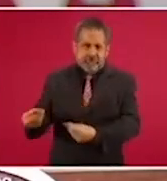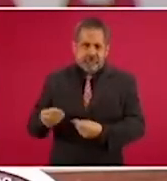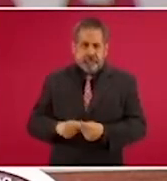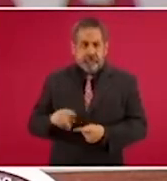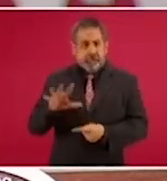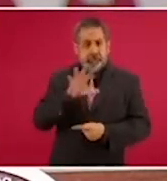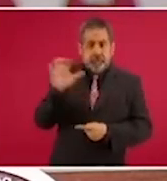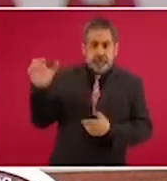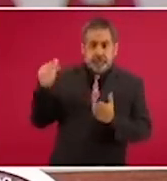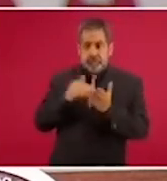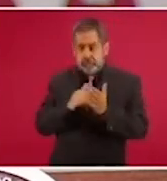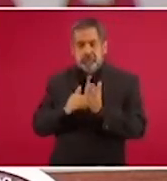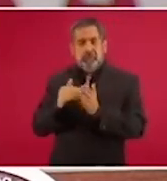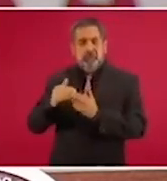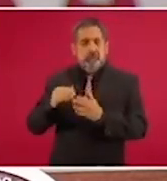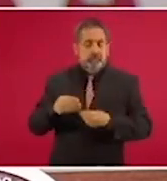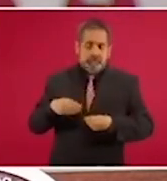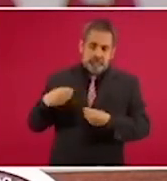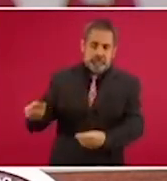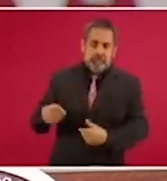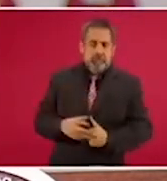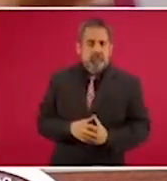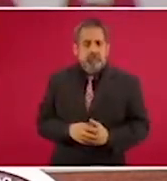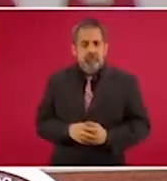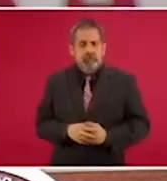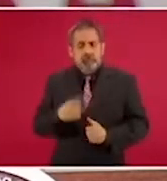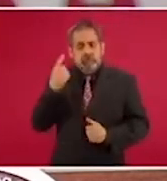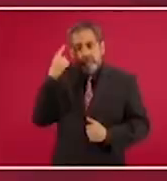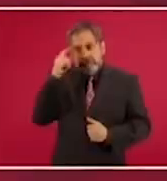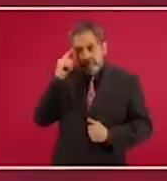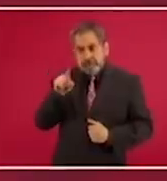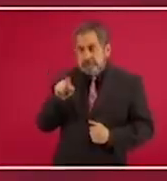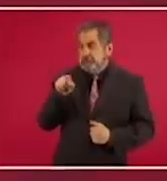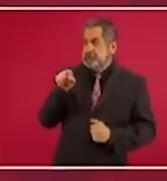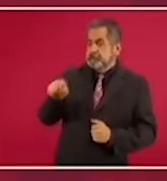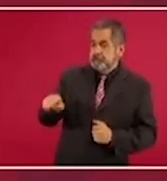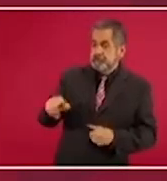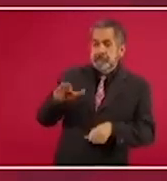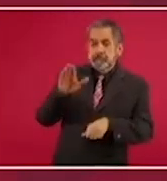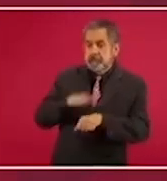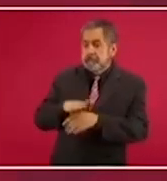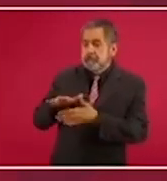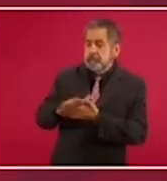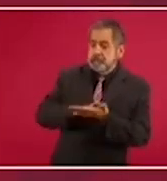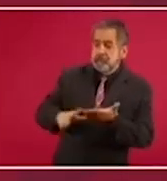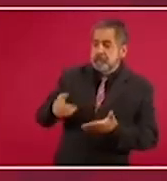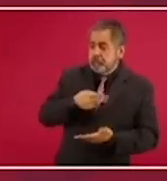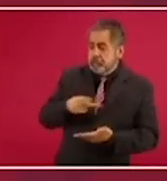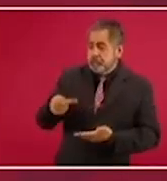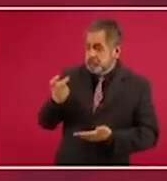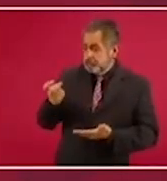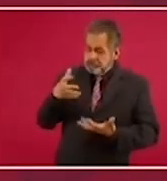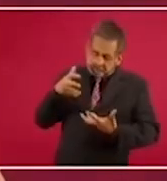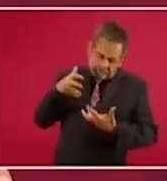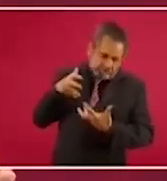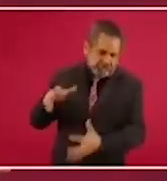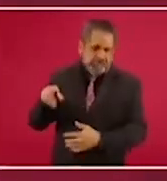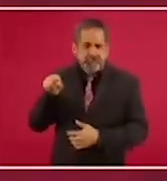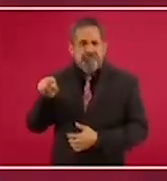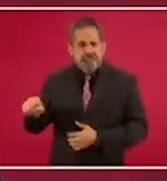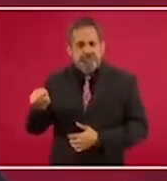500 mil millones para la gente más humilde, para la gente más